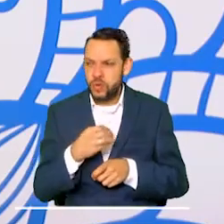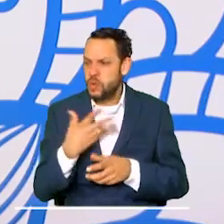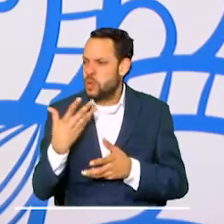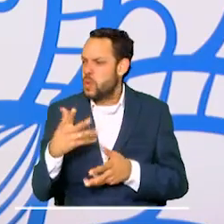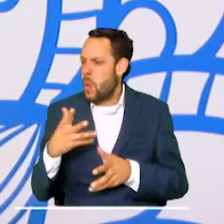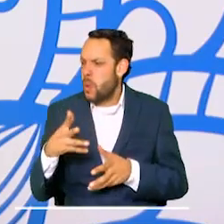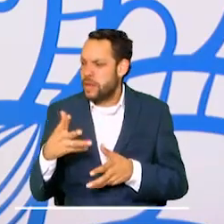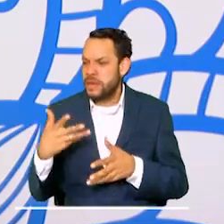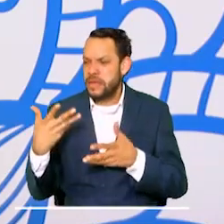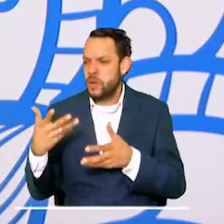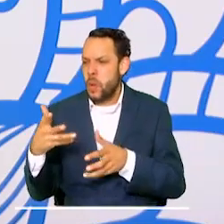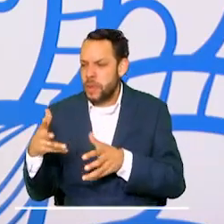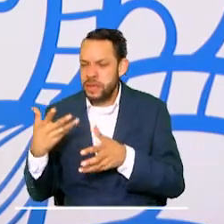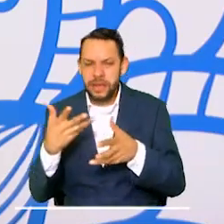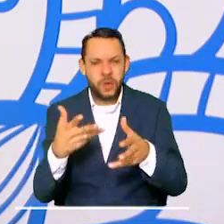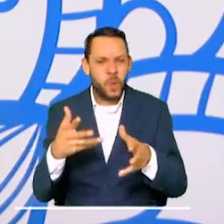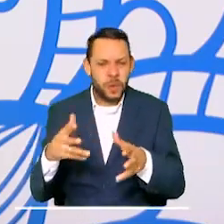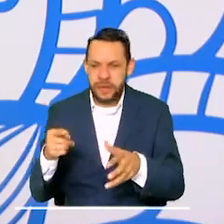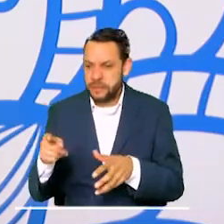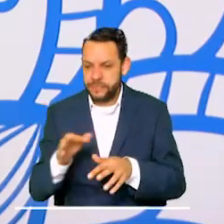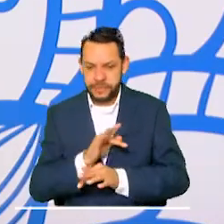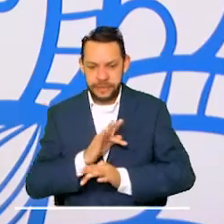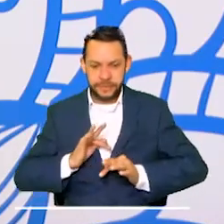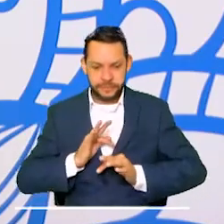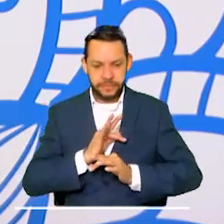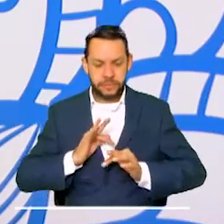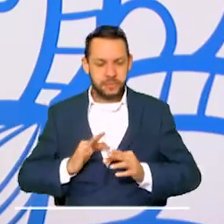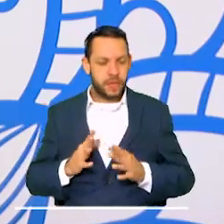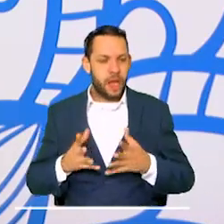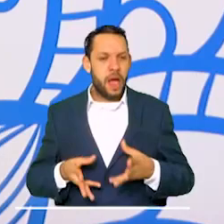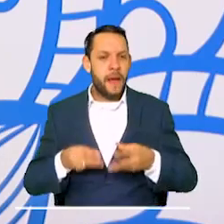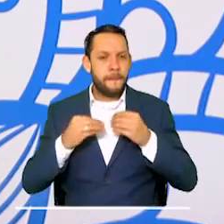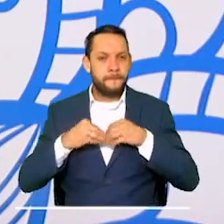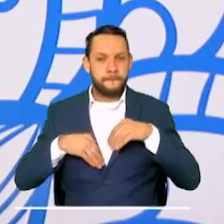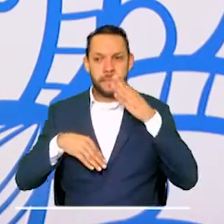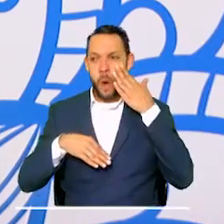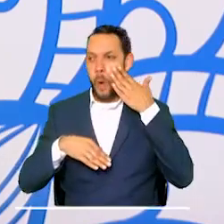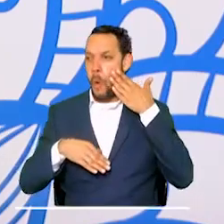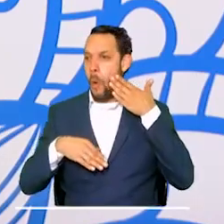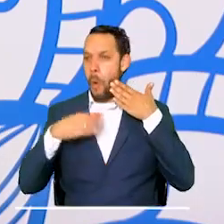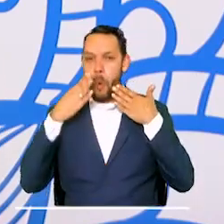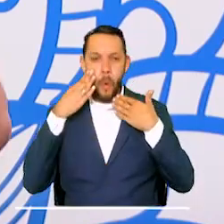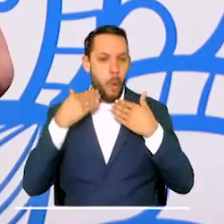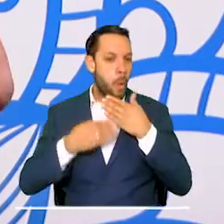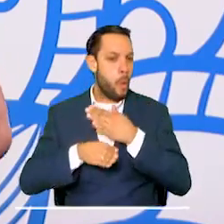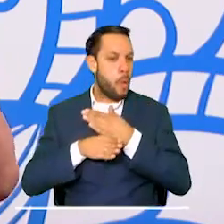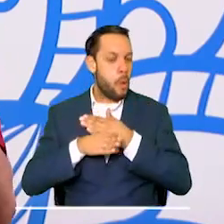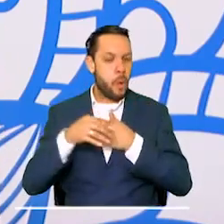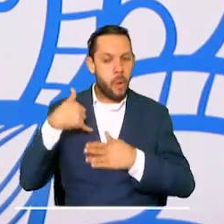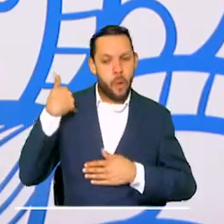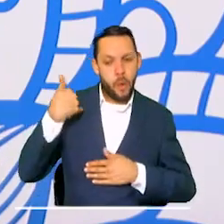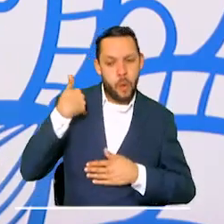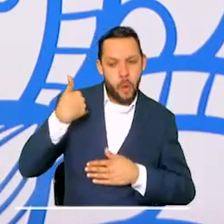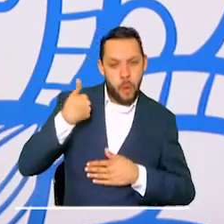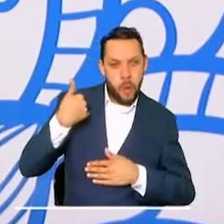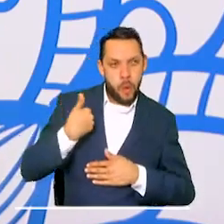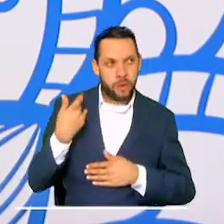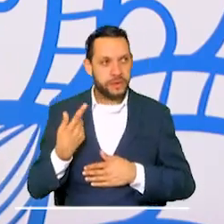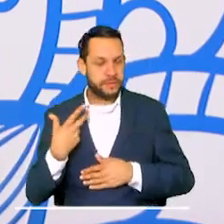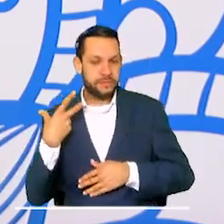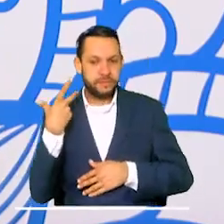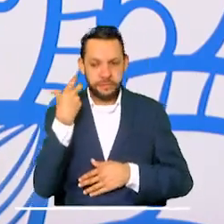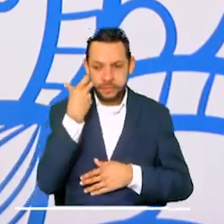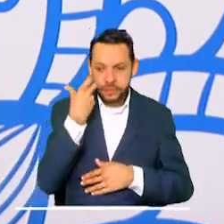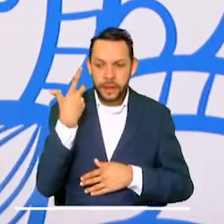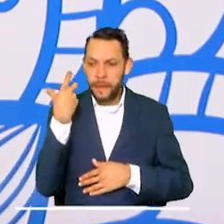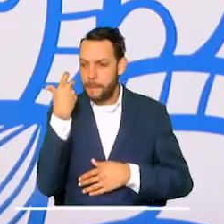ese cambio y creemos que las terapias anti-aging nos van a rejuvenecer y entonces el retoquecito, la cosa, el suero. Y